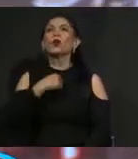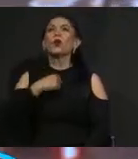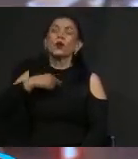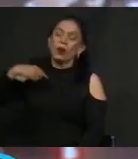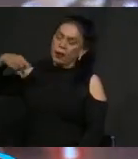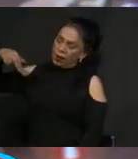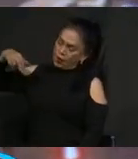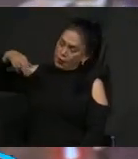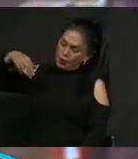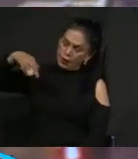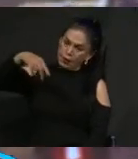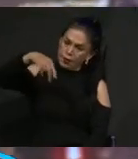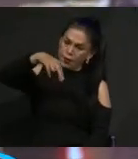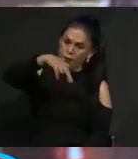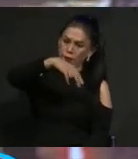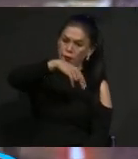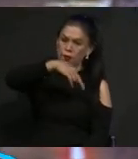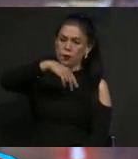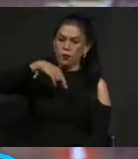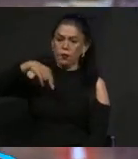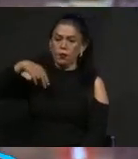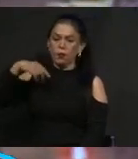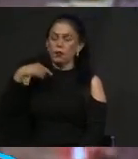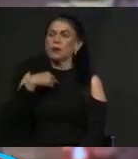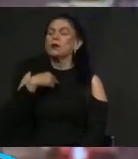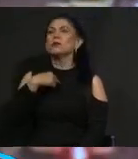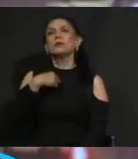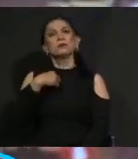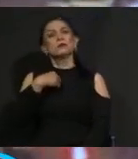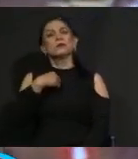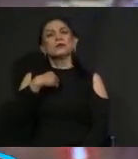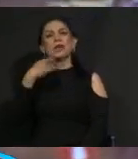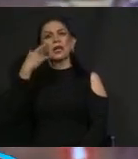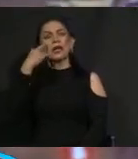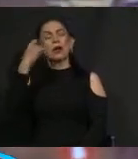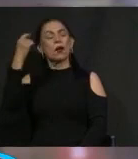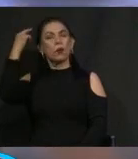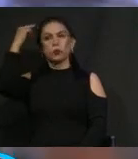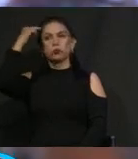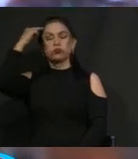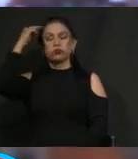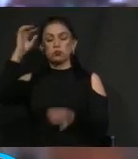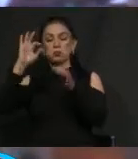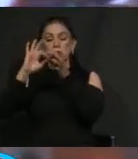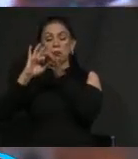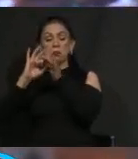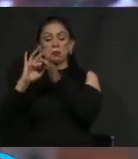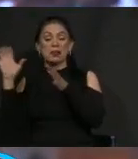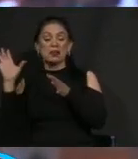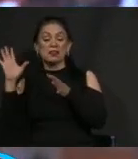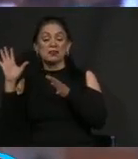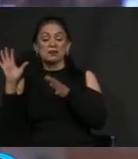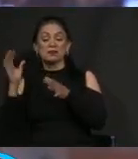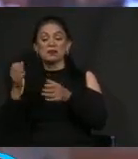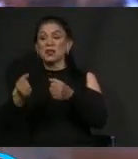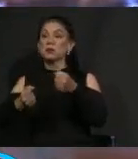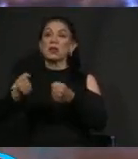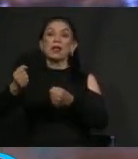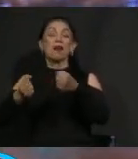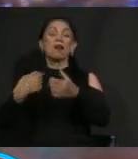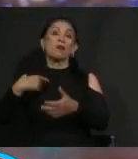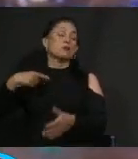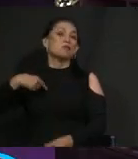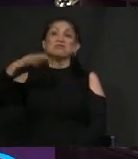Revolución a Televisa no me acuerdo haber manejado yo el único flashback que tengo es que yo iba en el copiloto